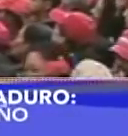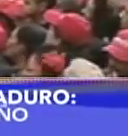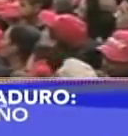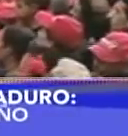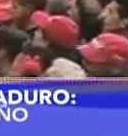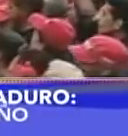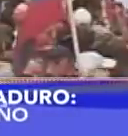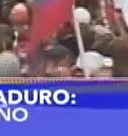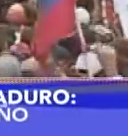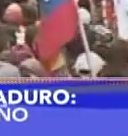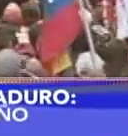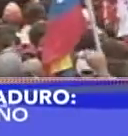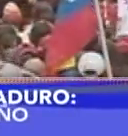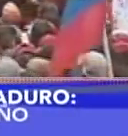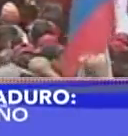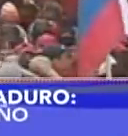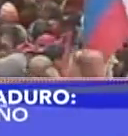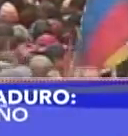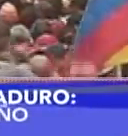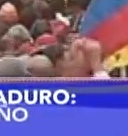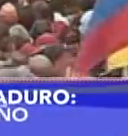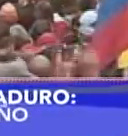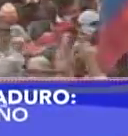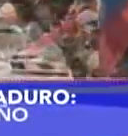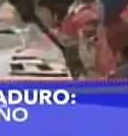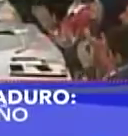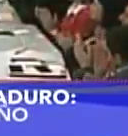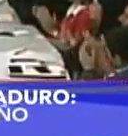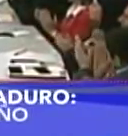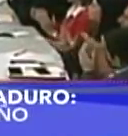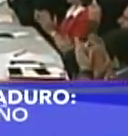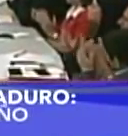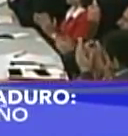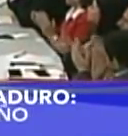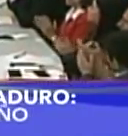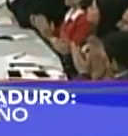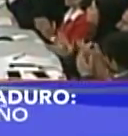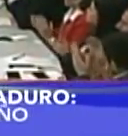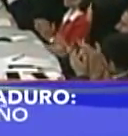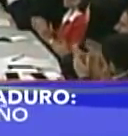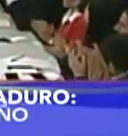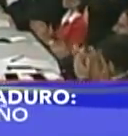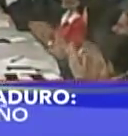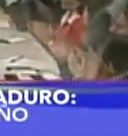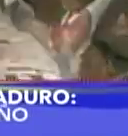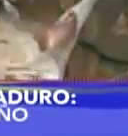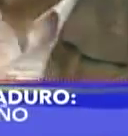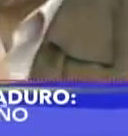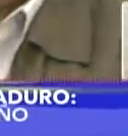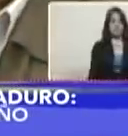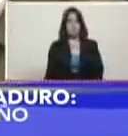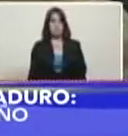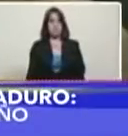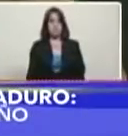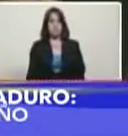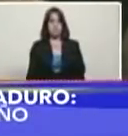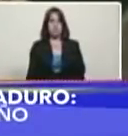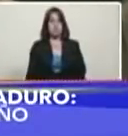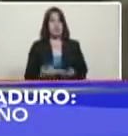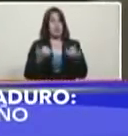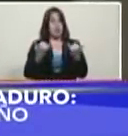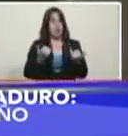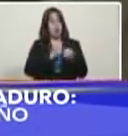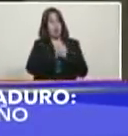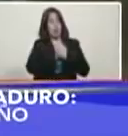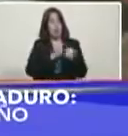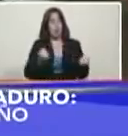nosotros. Sigamos siendo invisibles así. Sigamos invisibles, invencibles e indestructibles, con el amor del